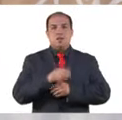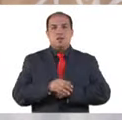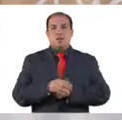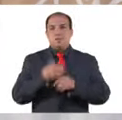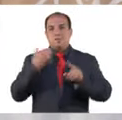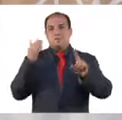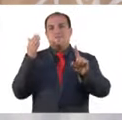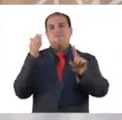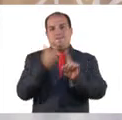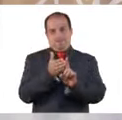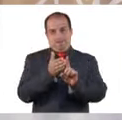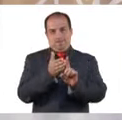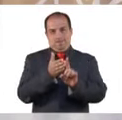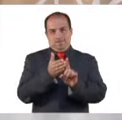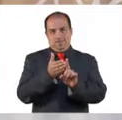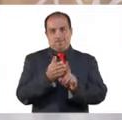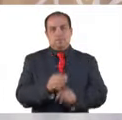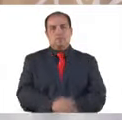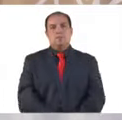verdad.